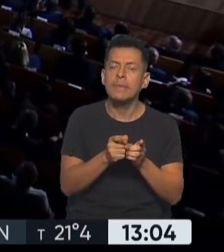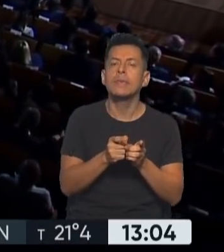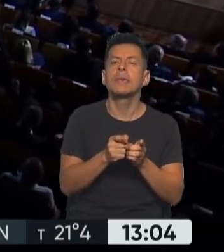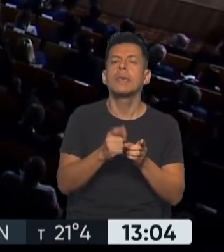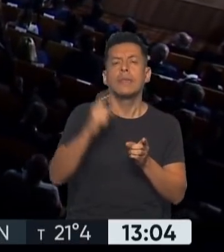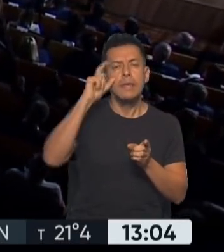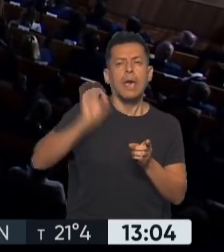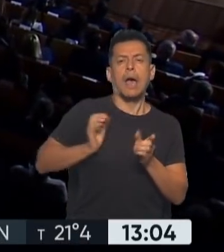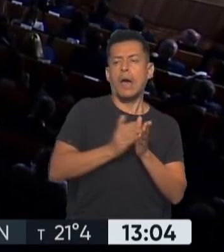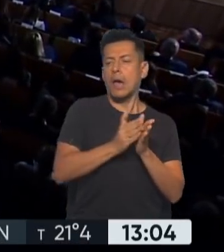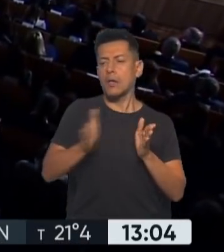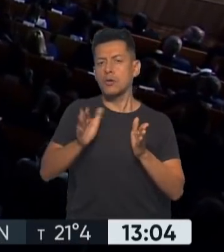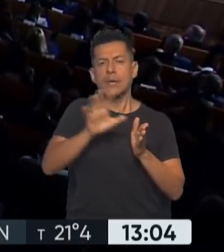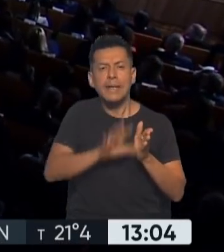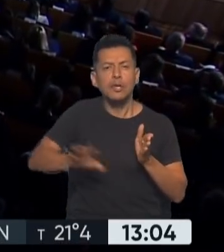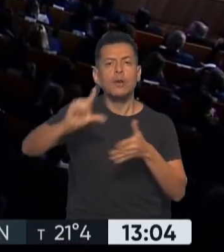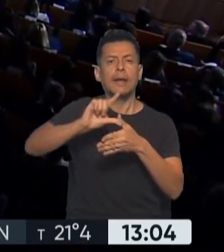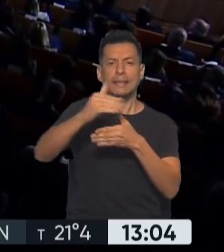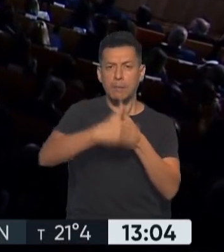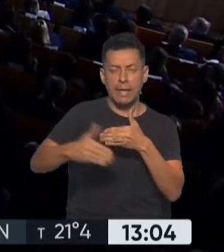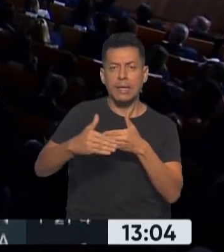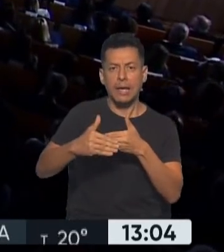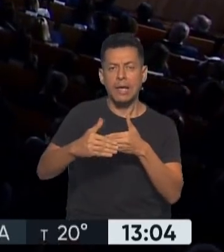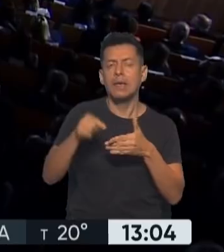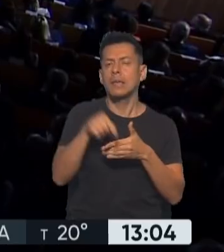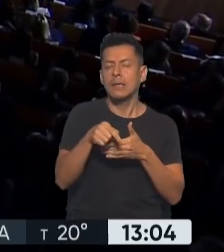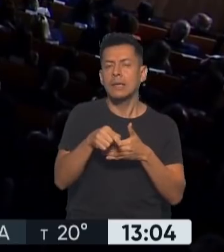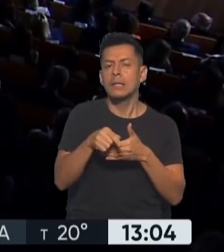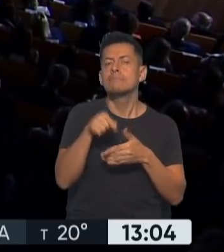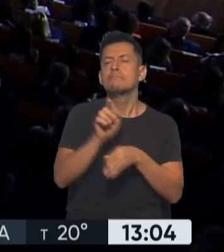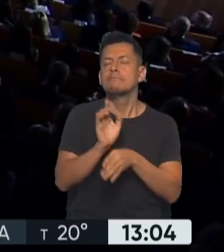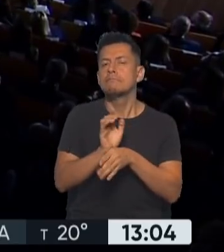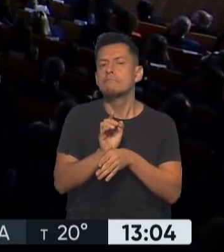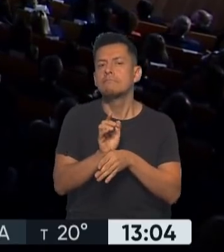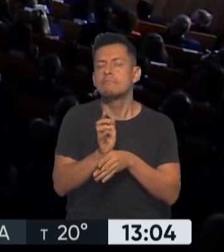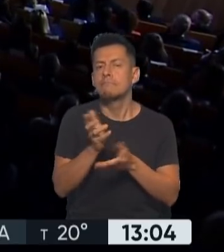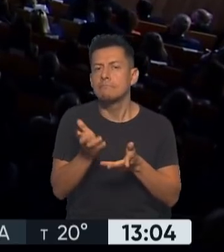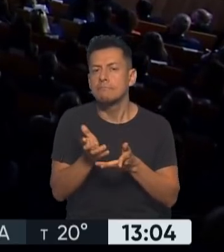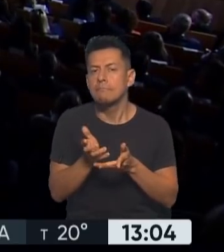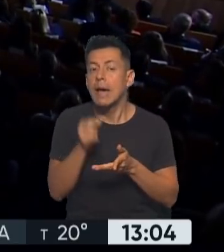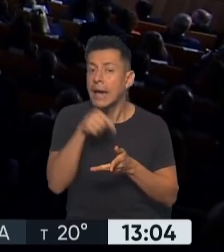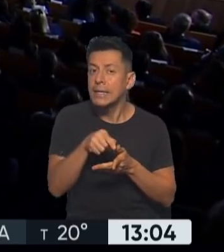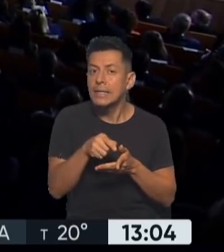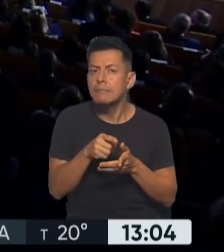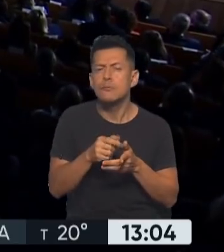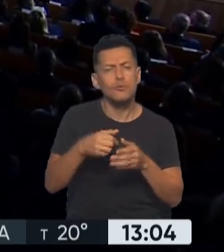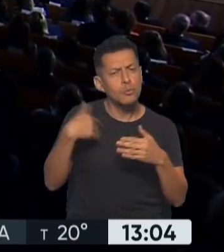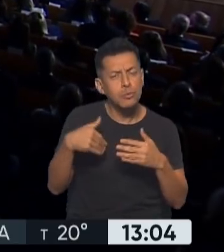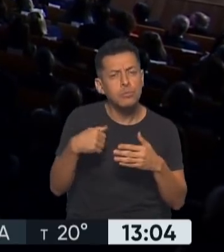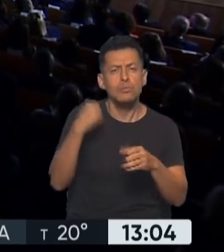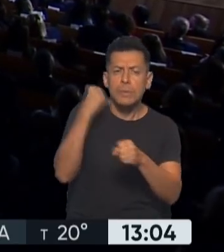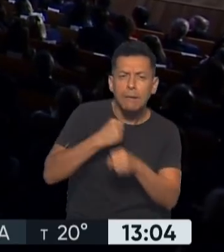década en la región latinoamericana fue la donde más se trabajó